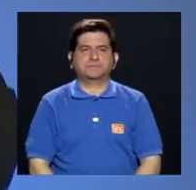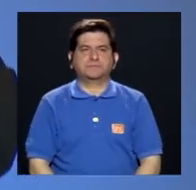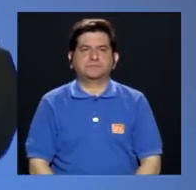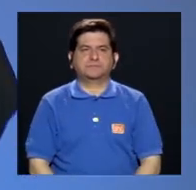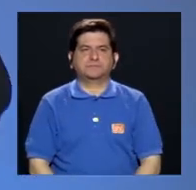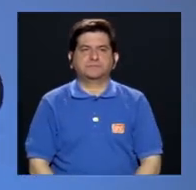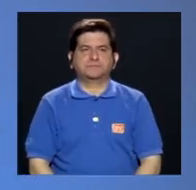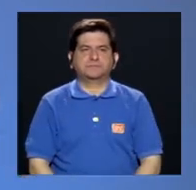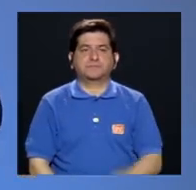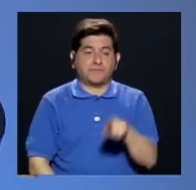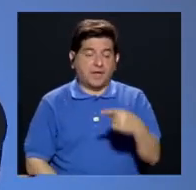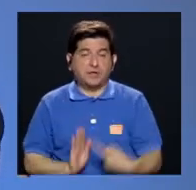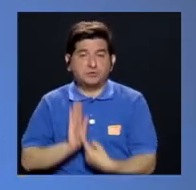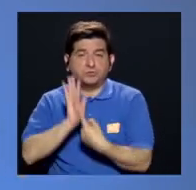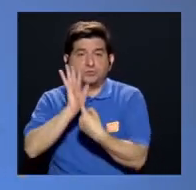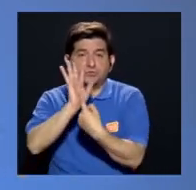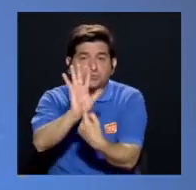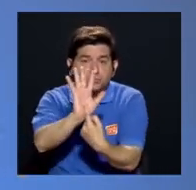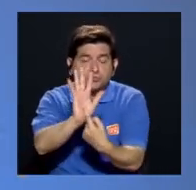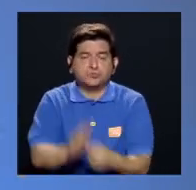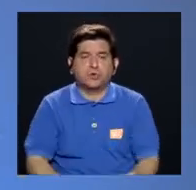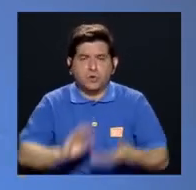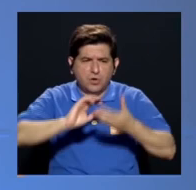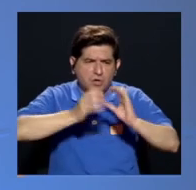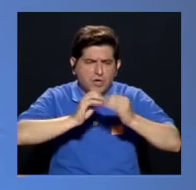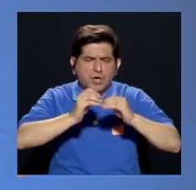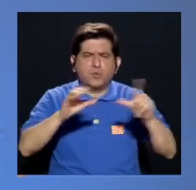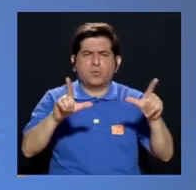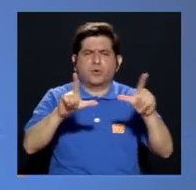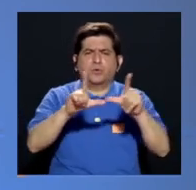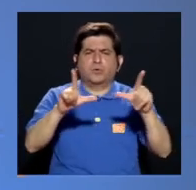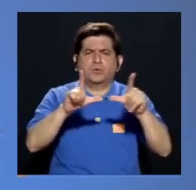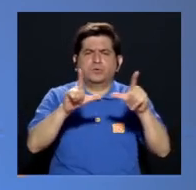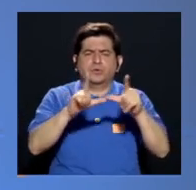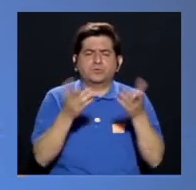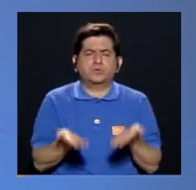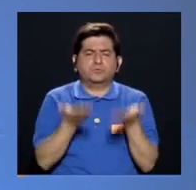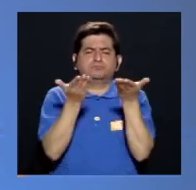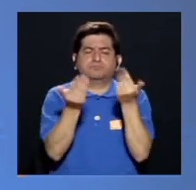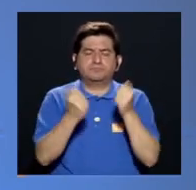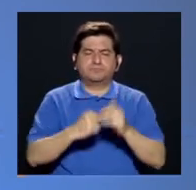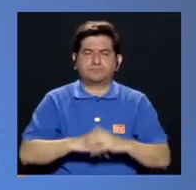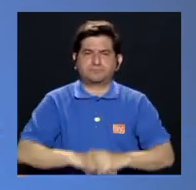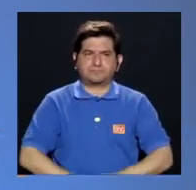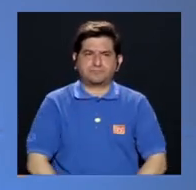Y esto se refleja en la cantidad de títulos entregados.